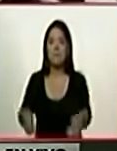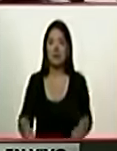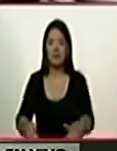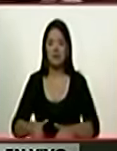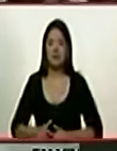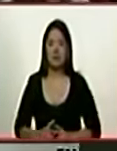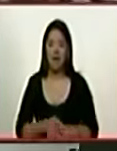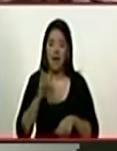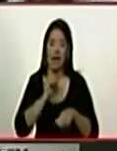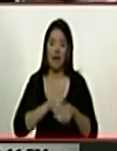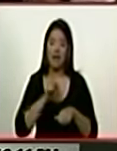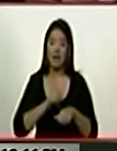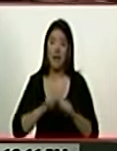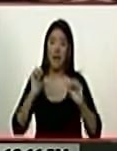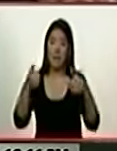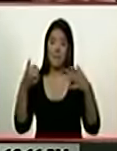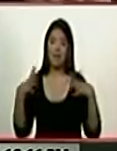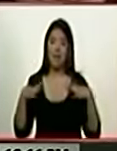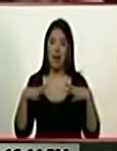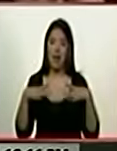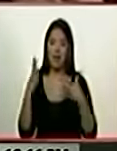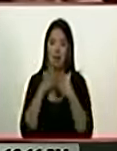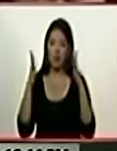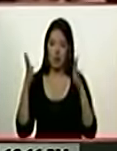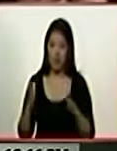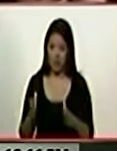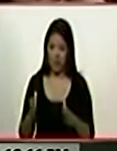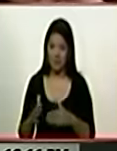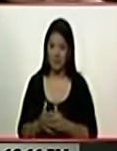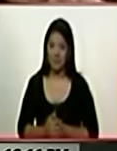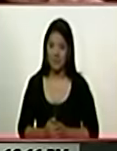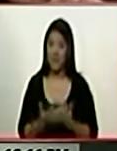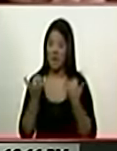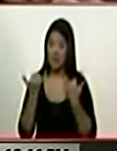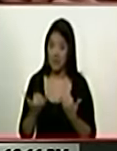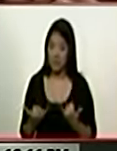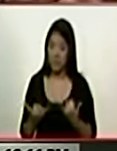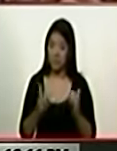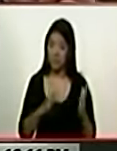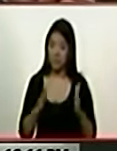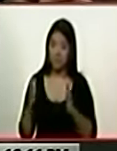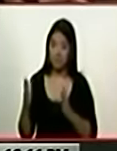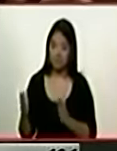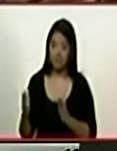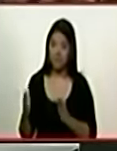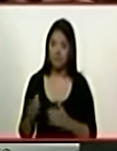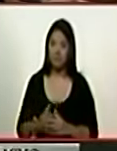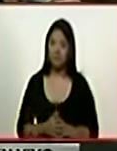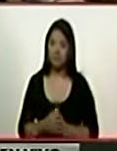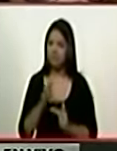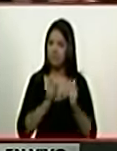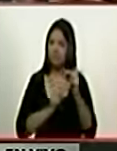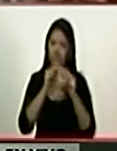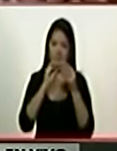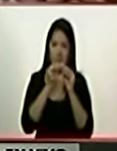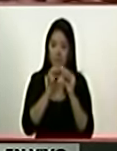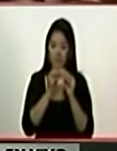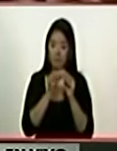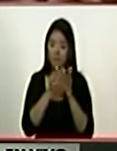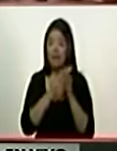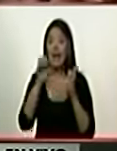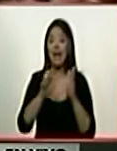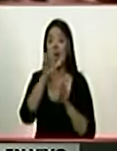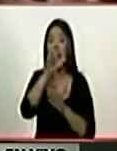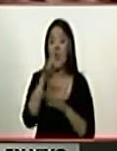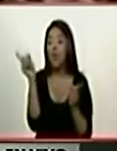periodo vacacional estudiantil y en este tiempo es que ejecutamos el trabajo en el mes de julio y el mes de agosto